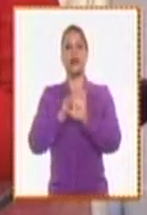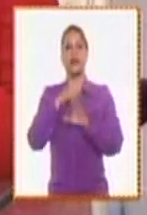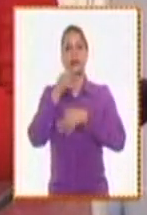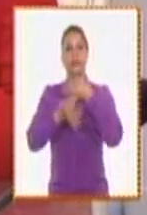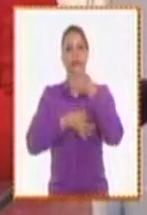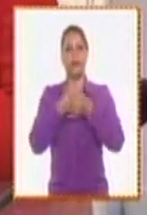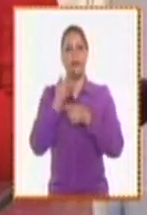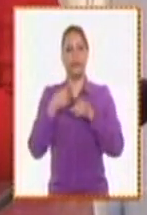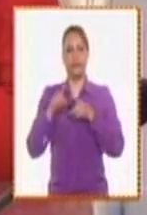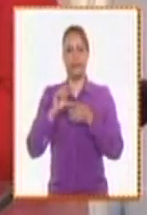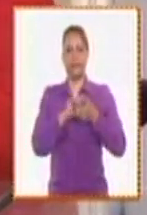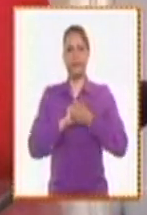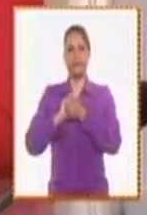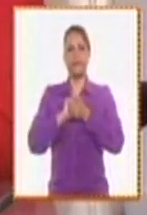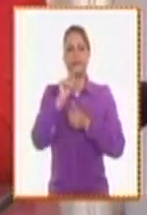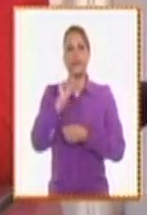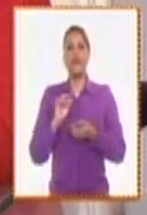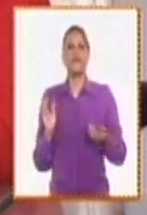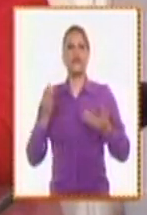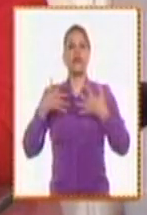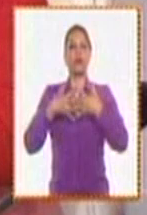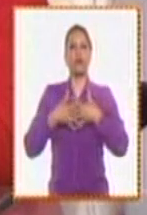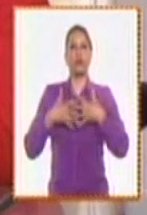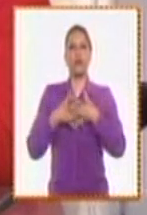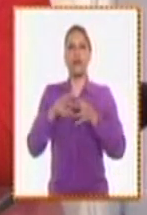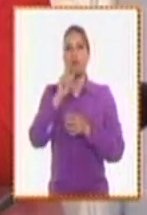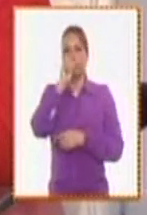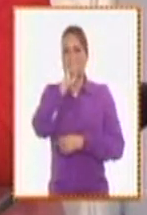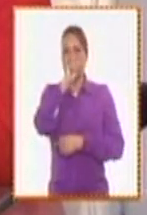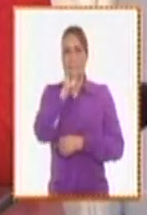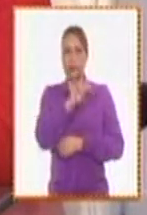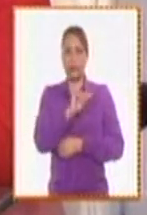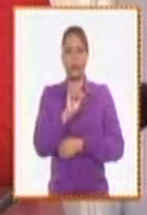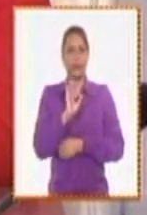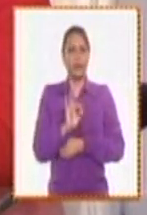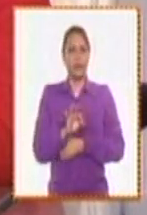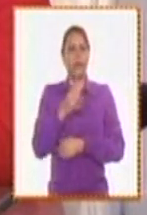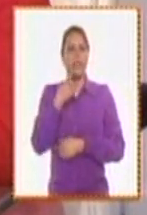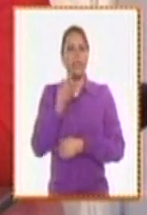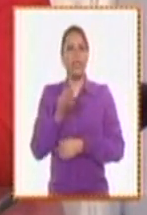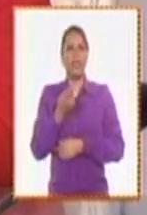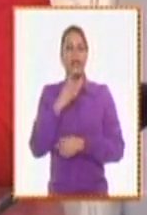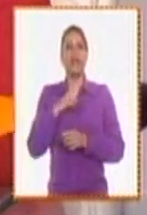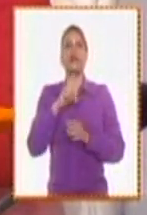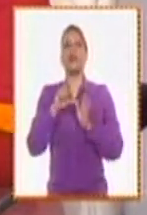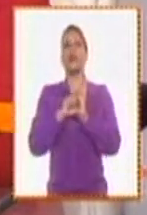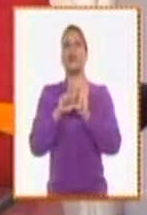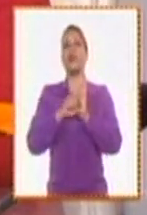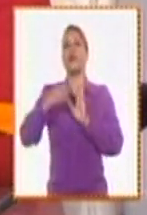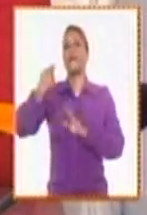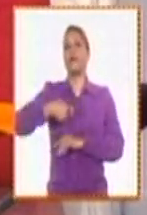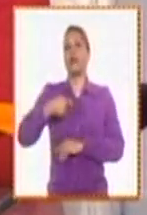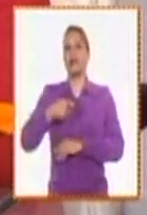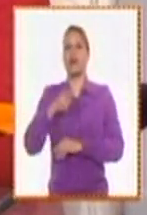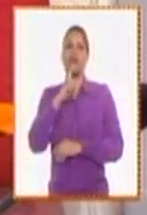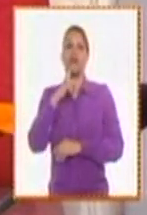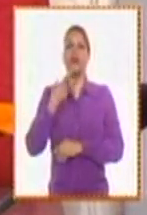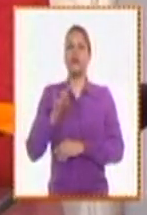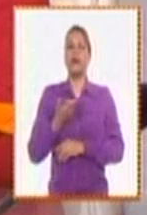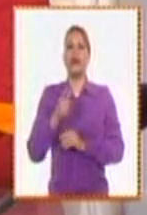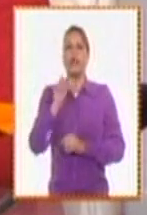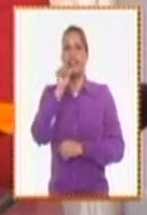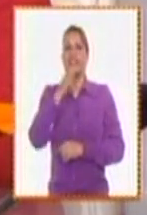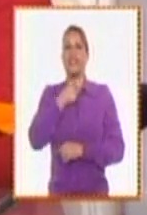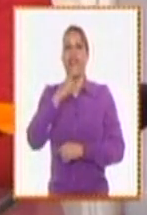Puey, vinculadas a las drogas o las sustancias con efectos similares a las drogas, están previstas en el Código Penal como delitos,